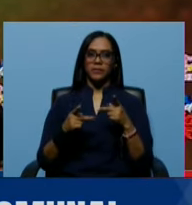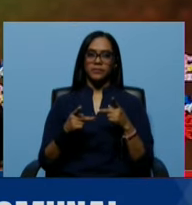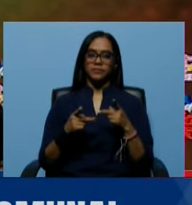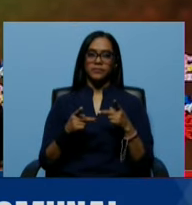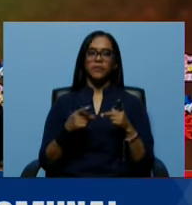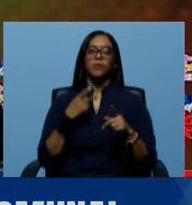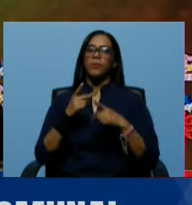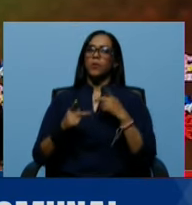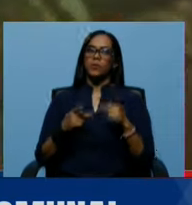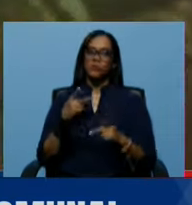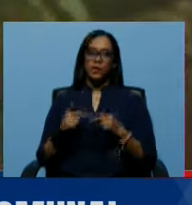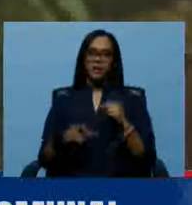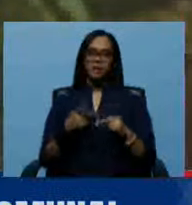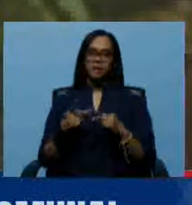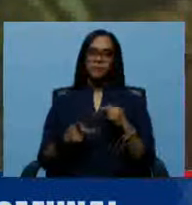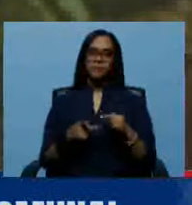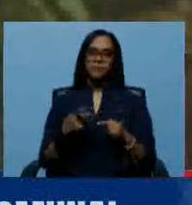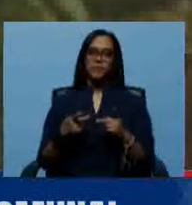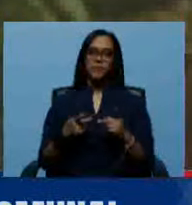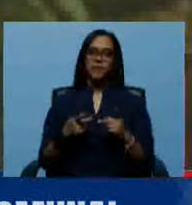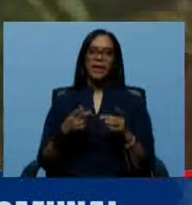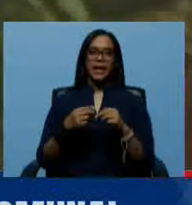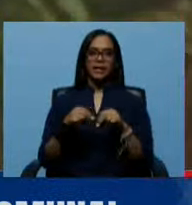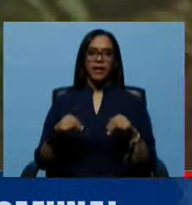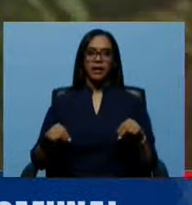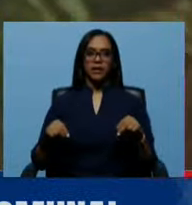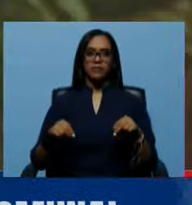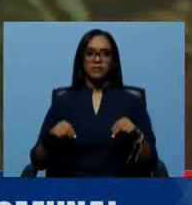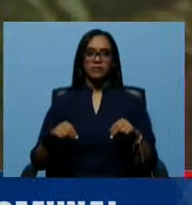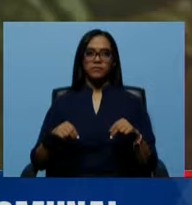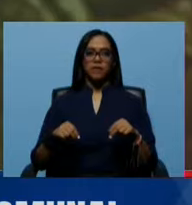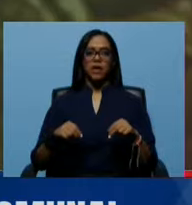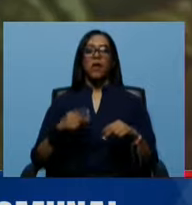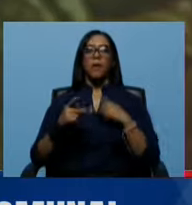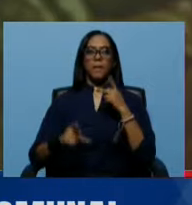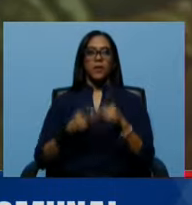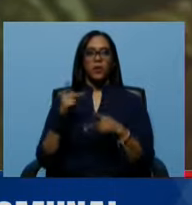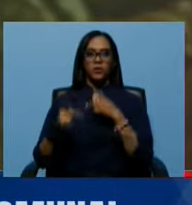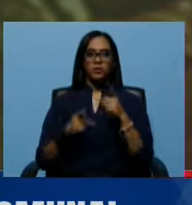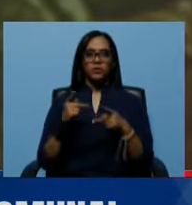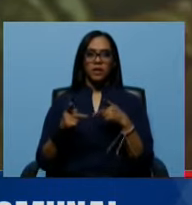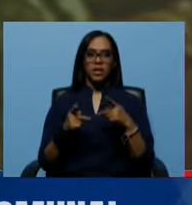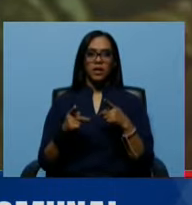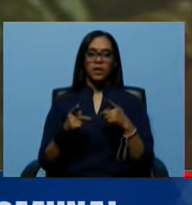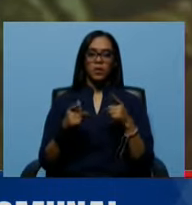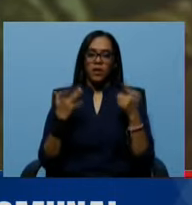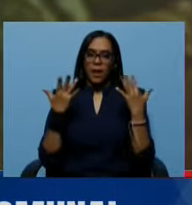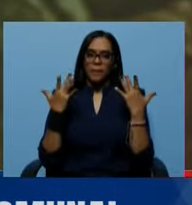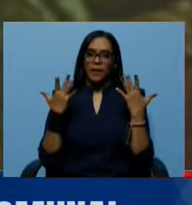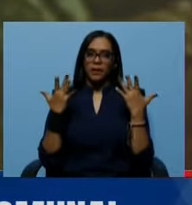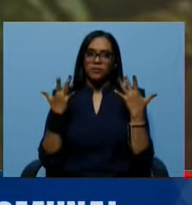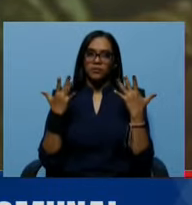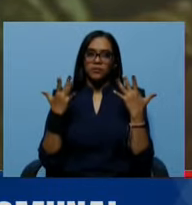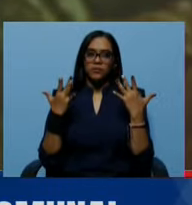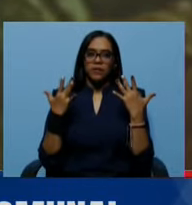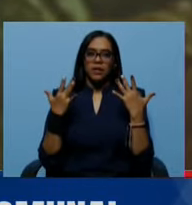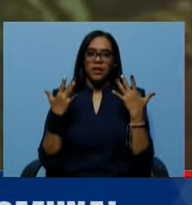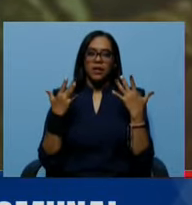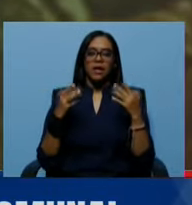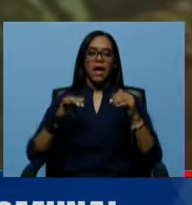Producir. Producir la tierra. Producir con las manos.